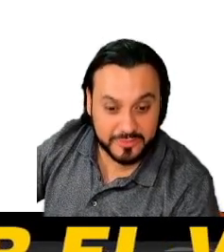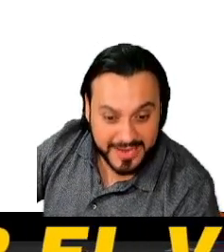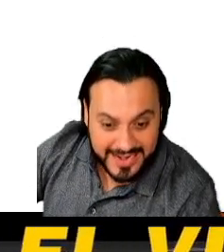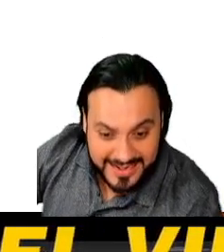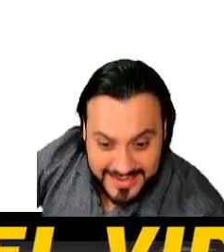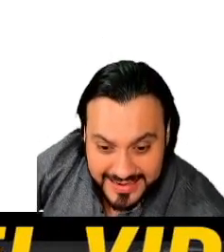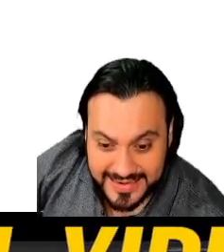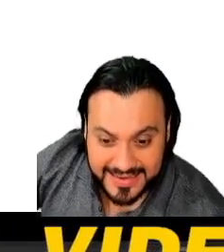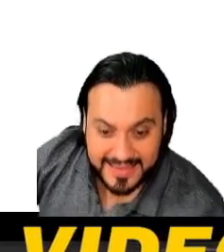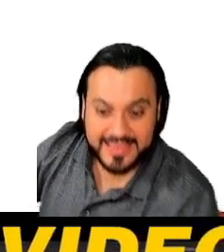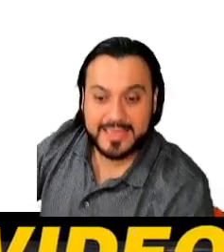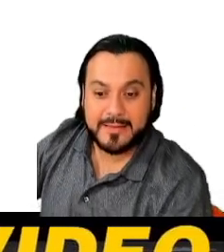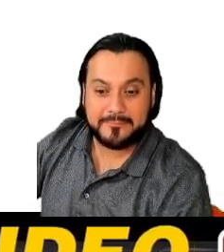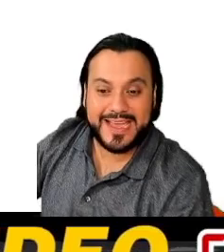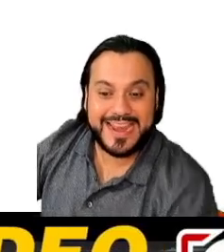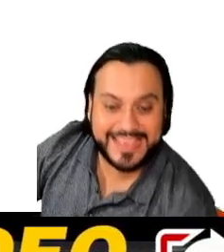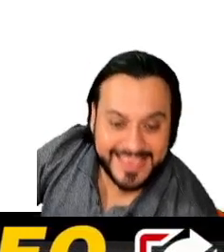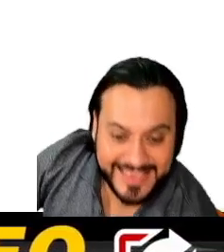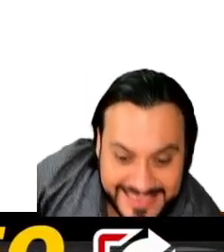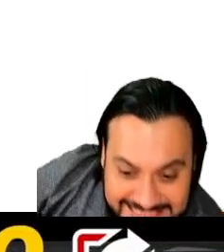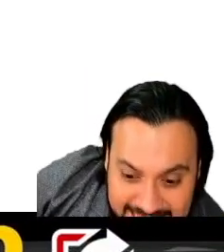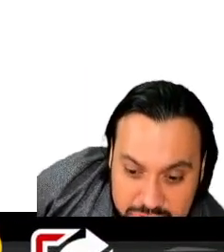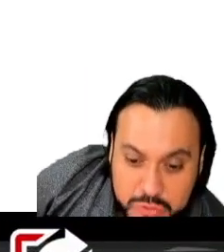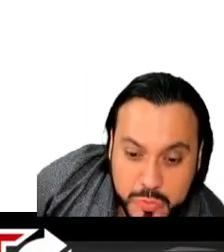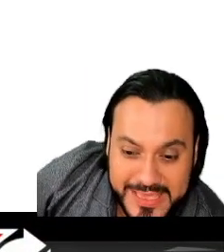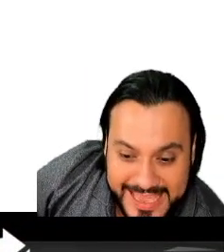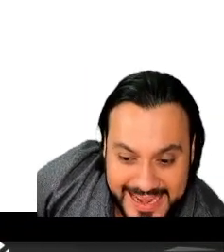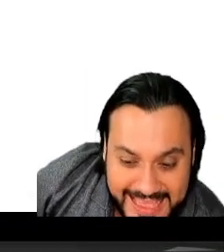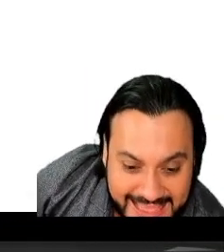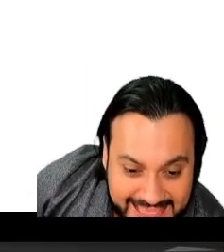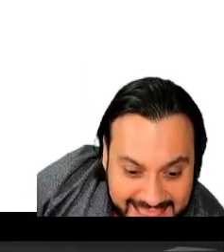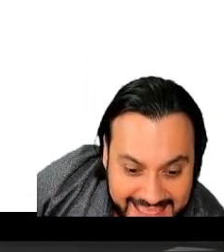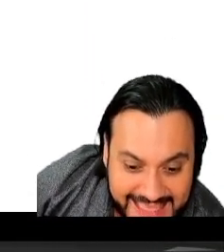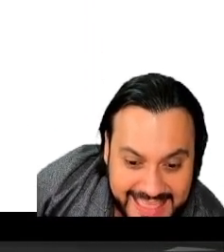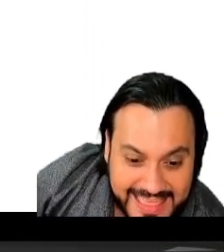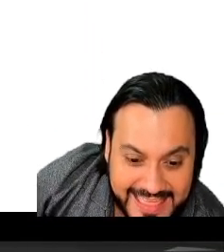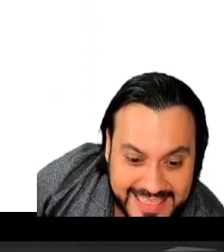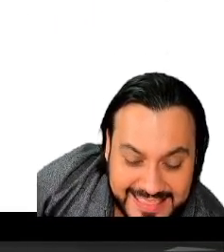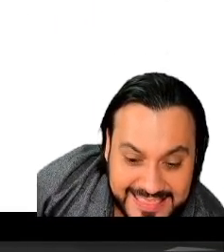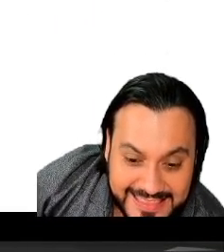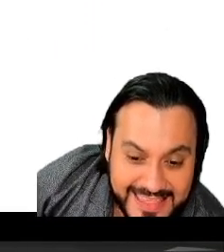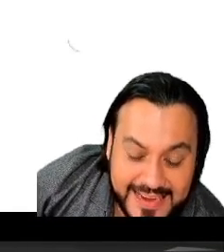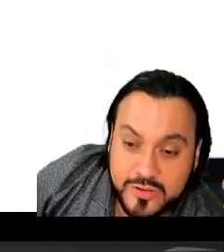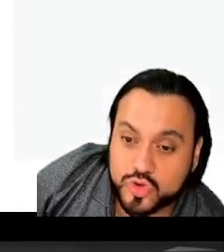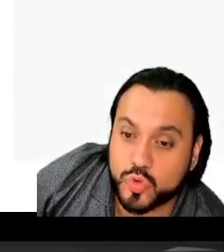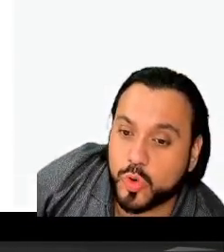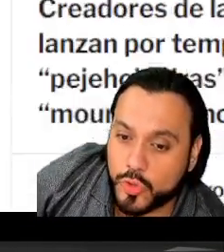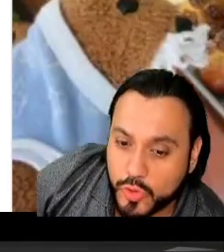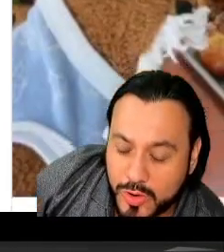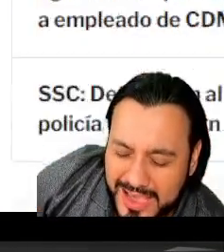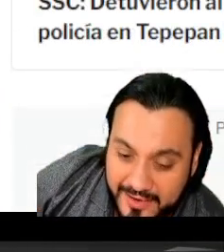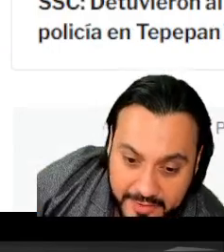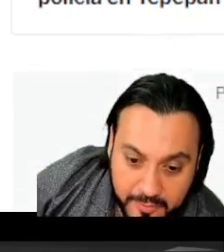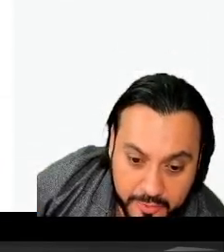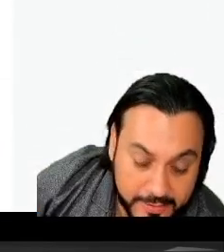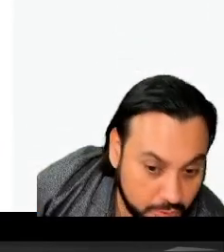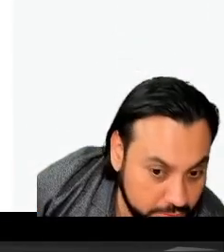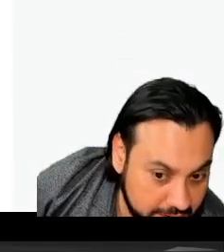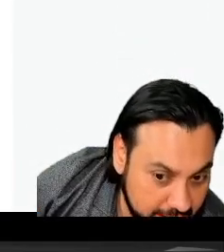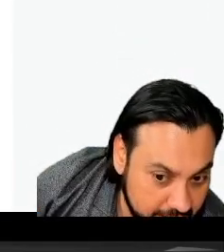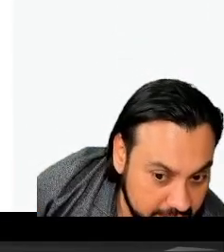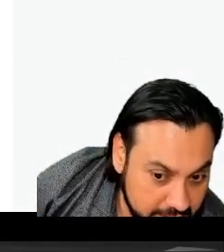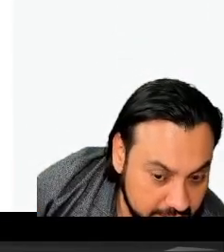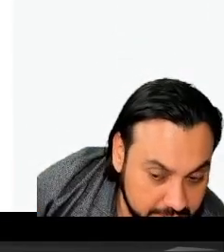tribunal electoral para que se abstuviera de dar su voto A favor